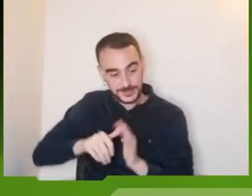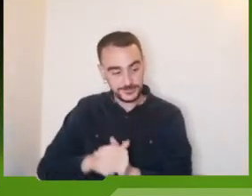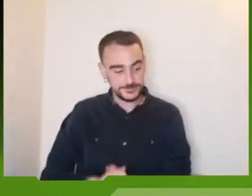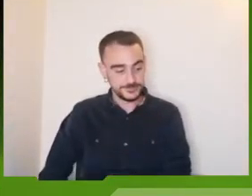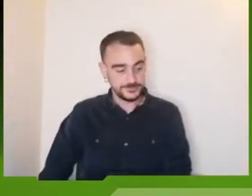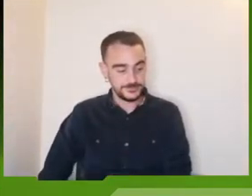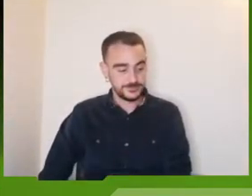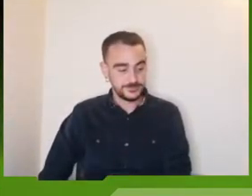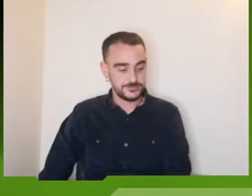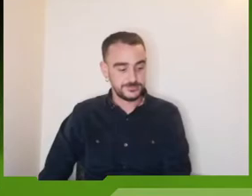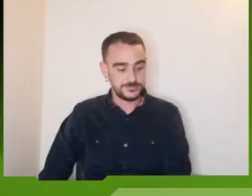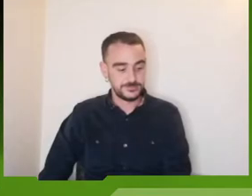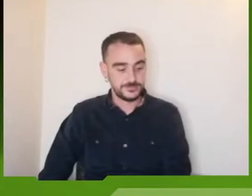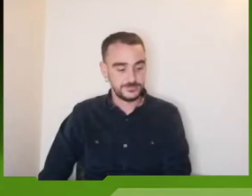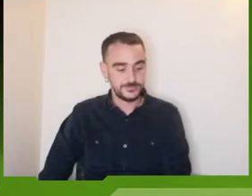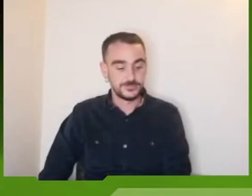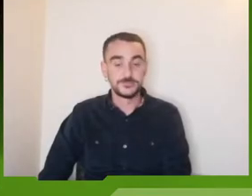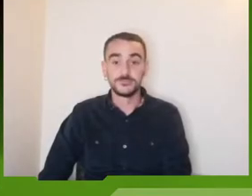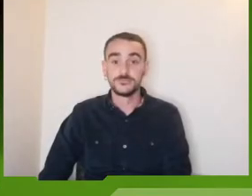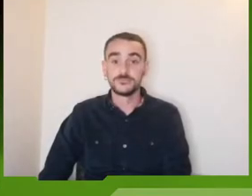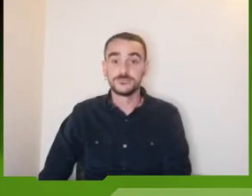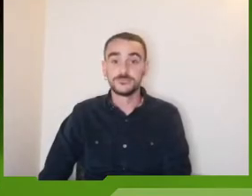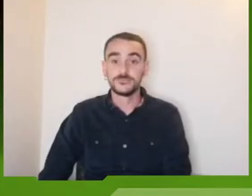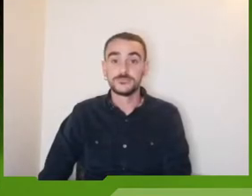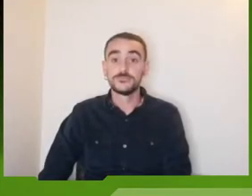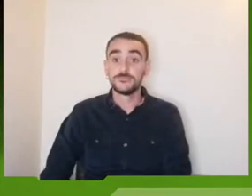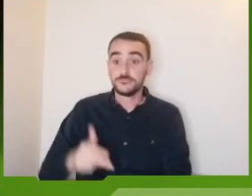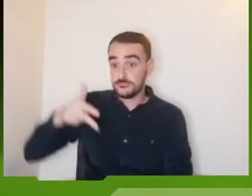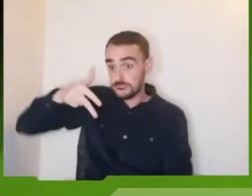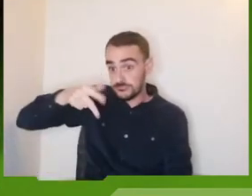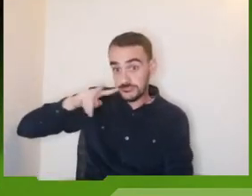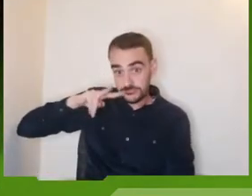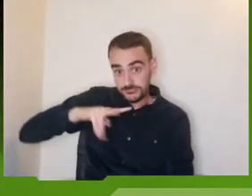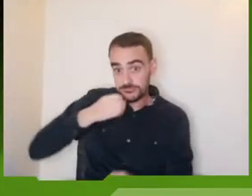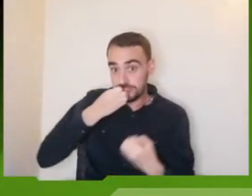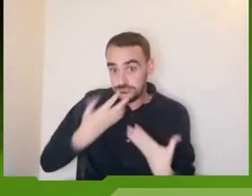Están bien centradas, ¿no? Ahora. Sí.